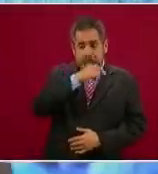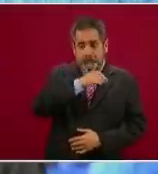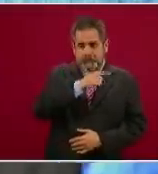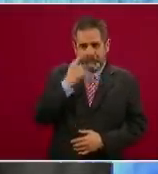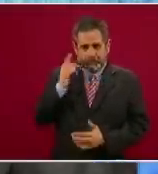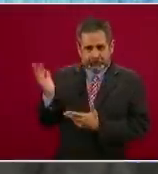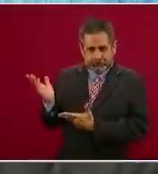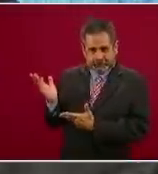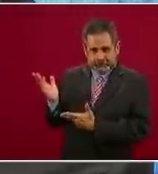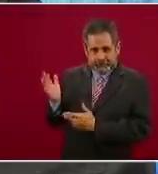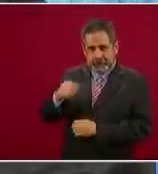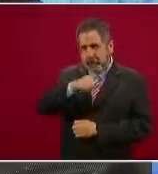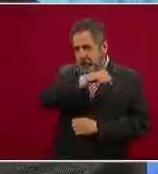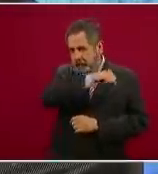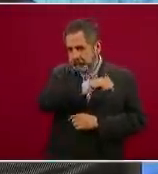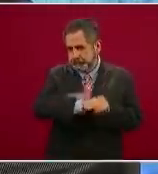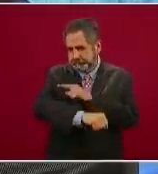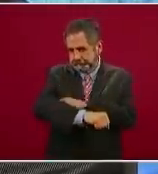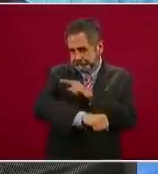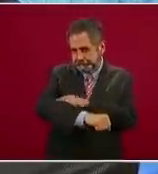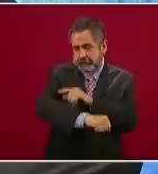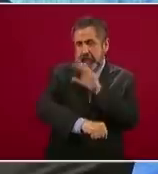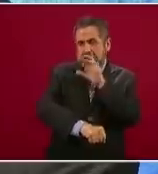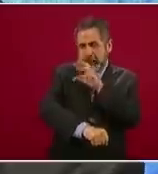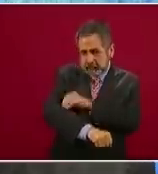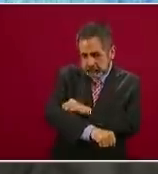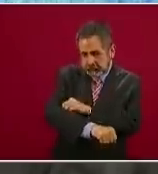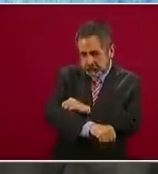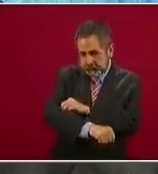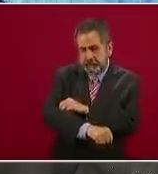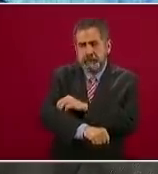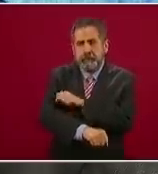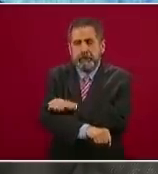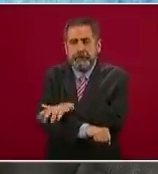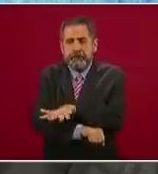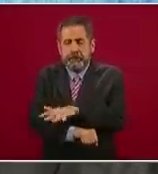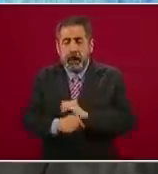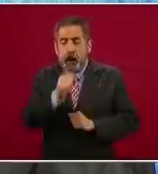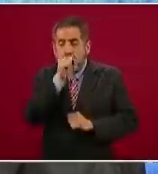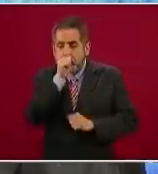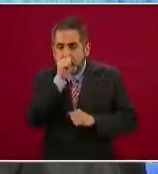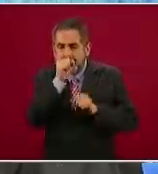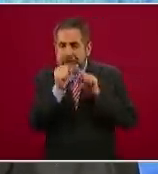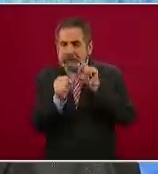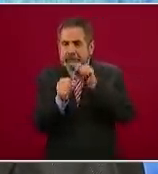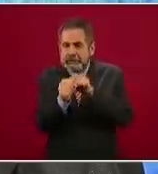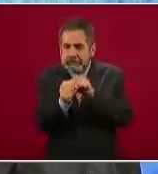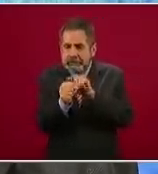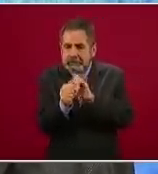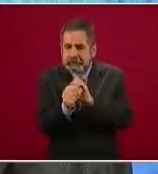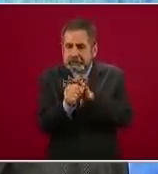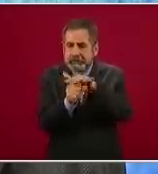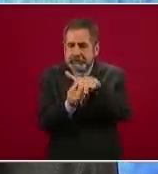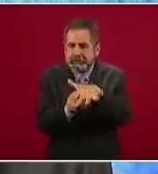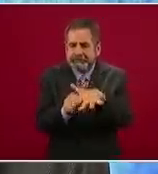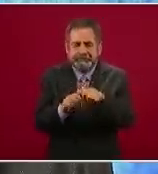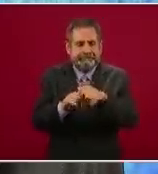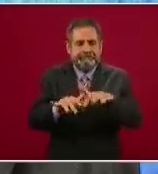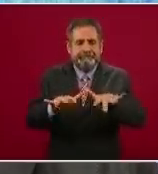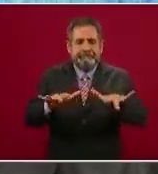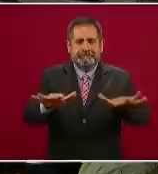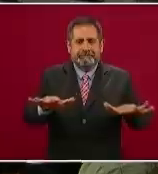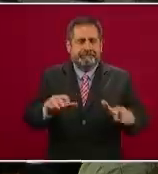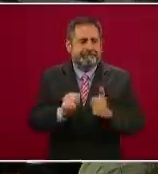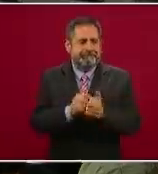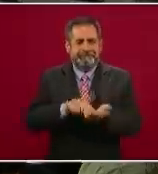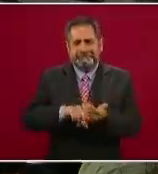achú en el ángulo del brazo para evitar que en la mano transmitamos las secreciones respiratorias con el